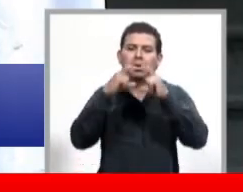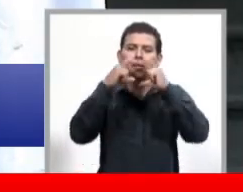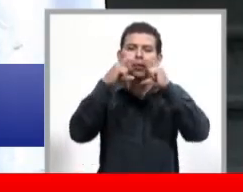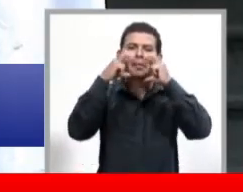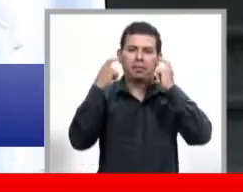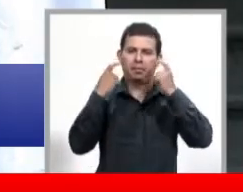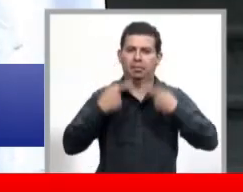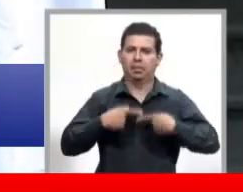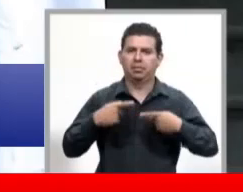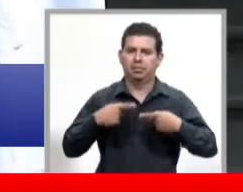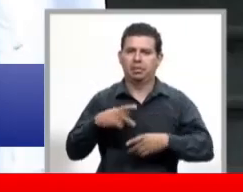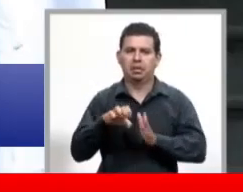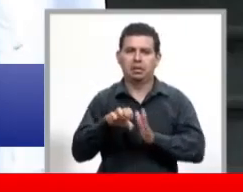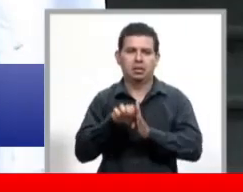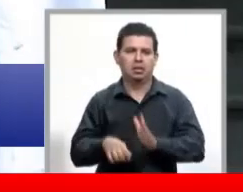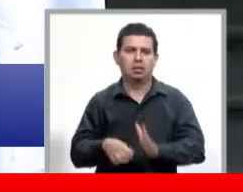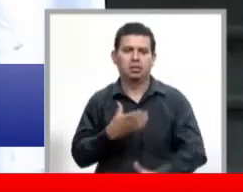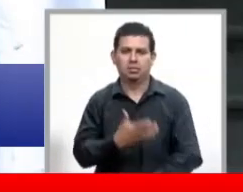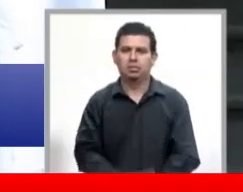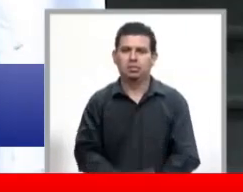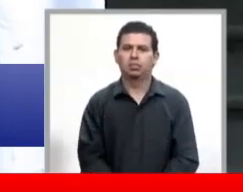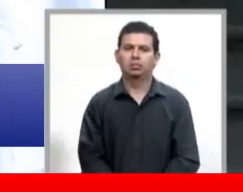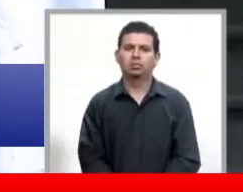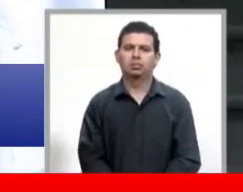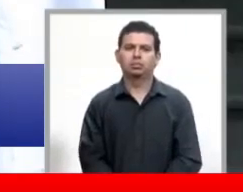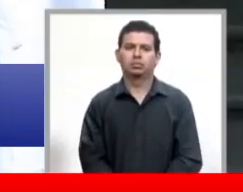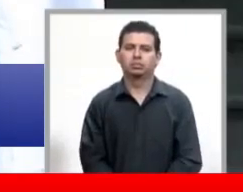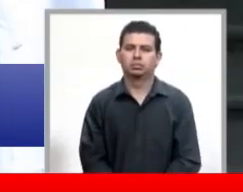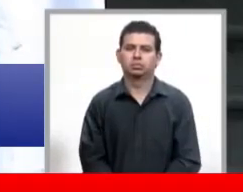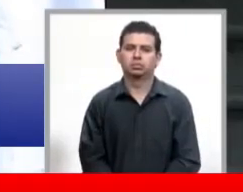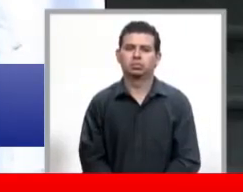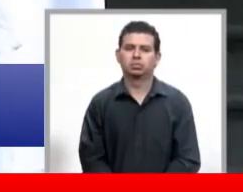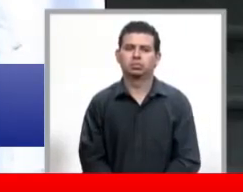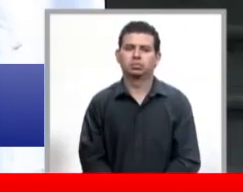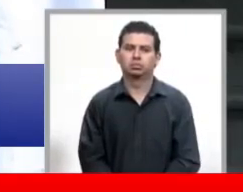cubrebocas, ¿no?